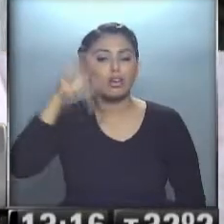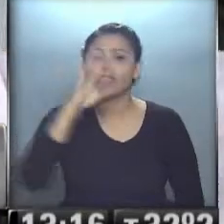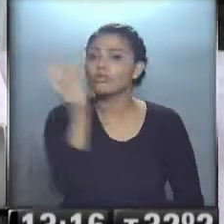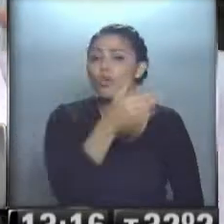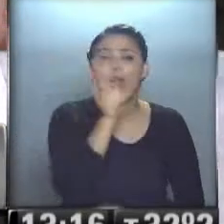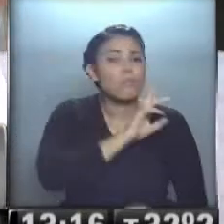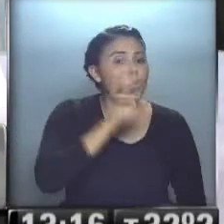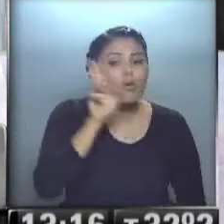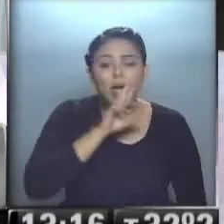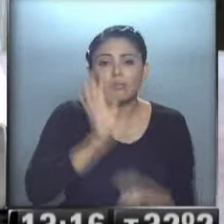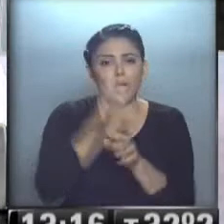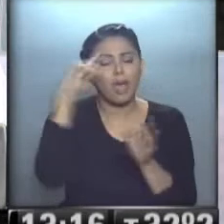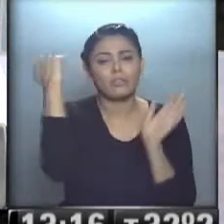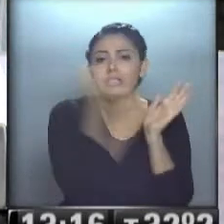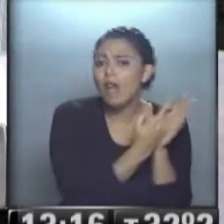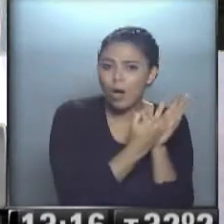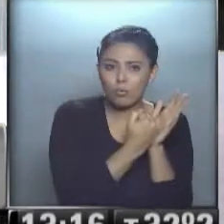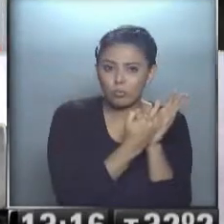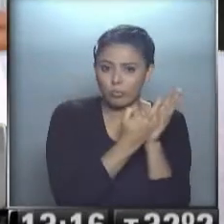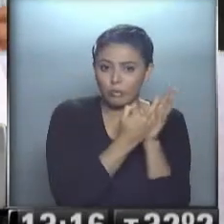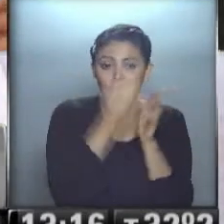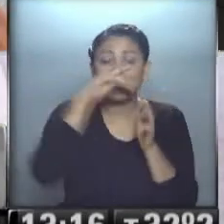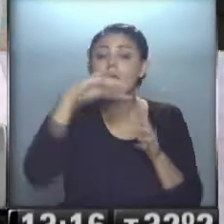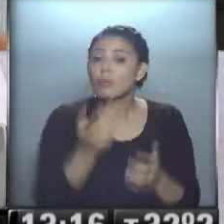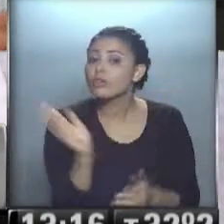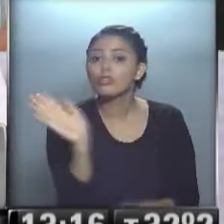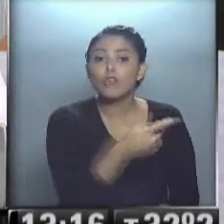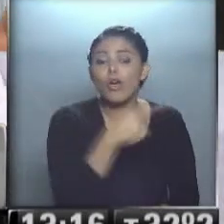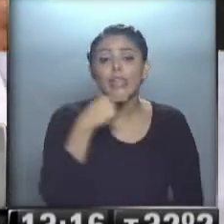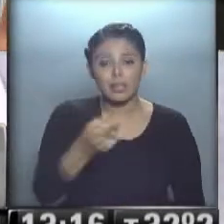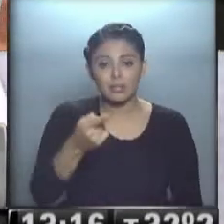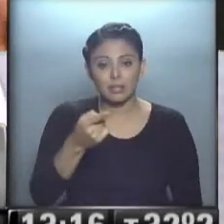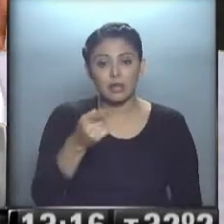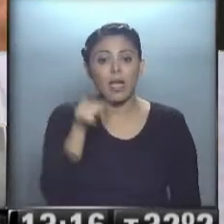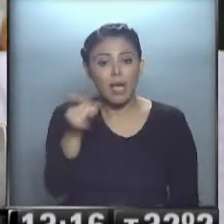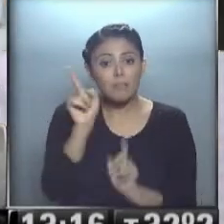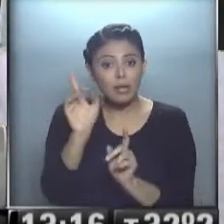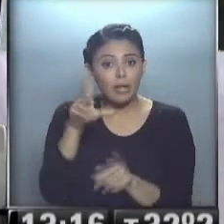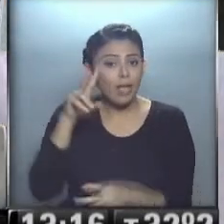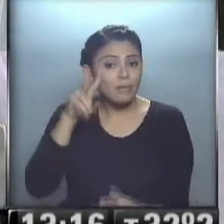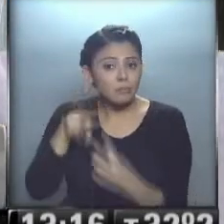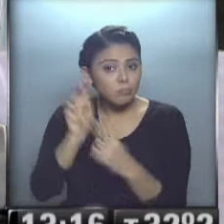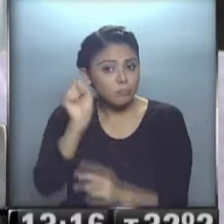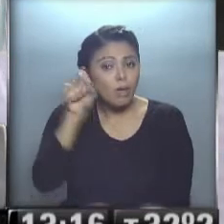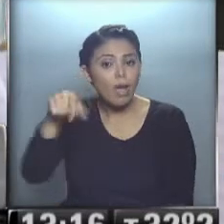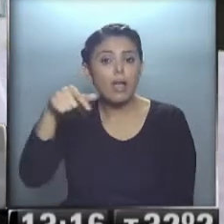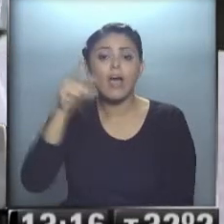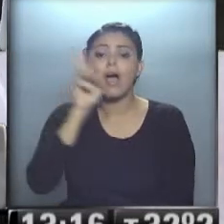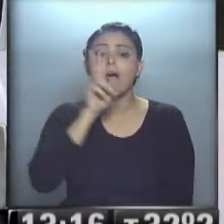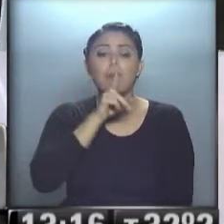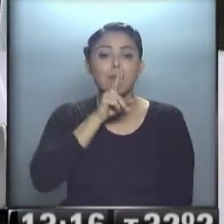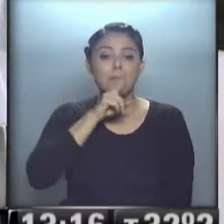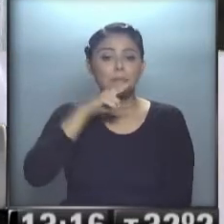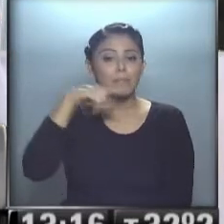como se dijo durante esas audiencias todas reconocían que era marita verón que tenía cambiado el color de pelo